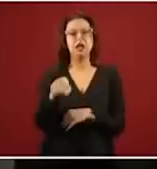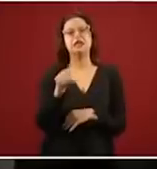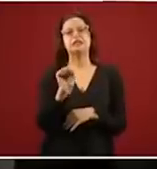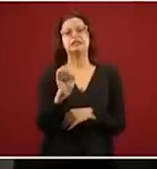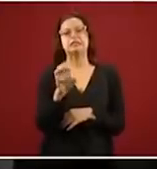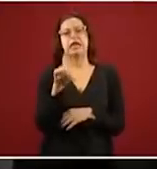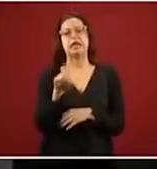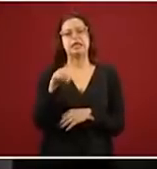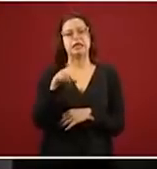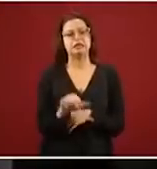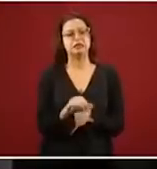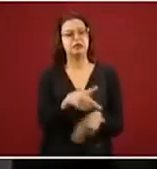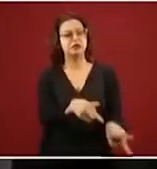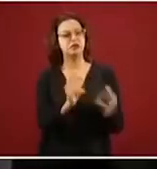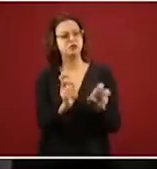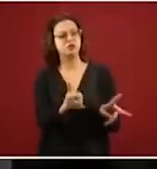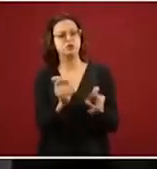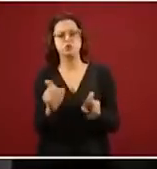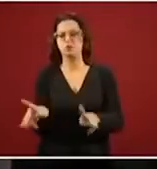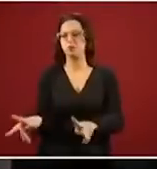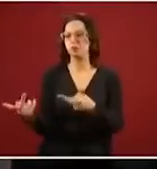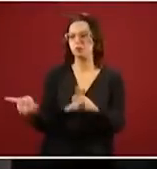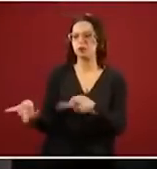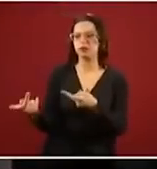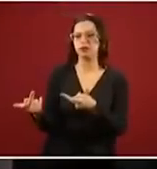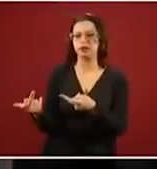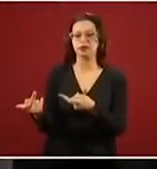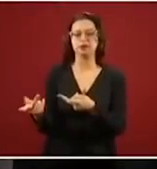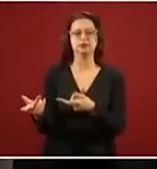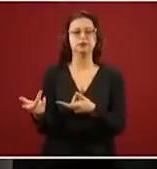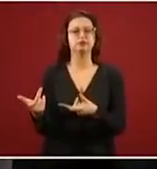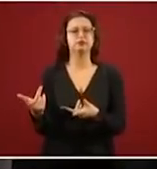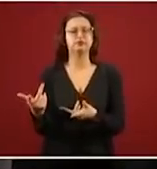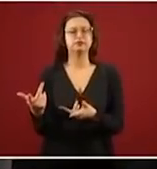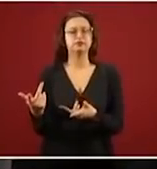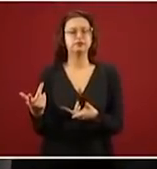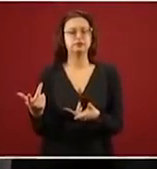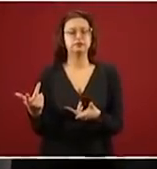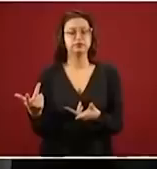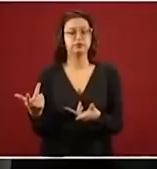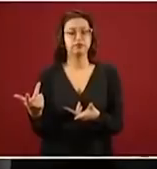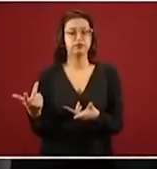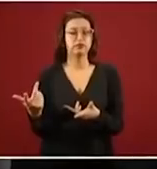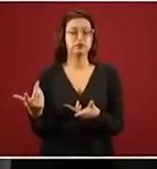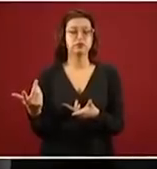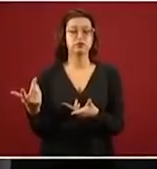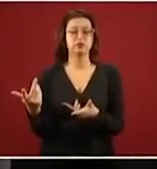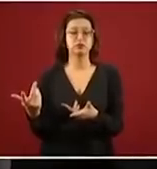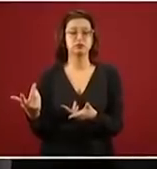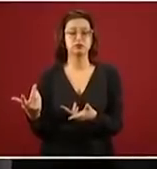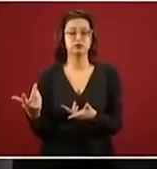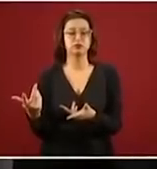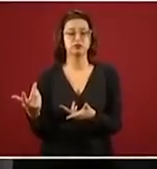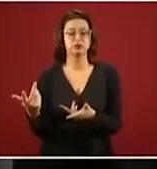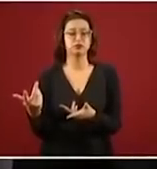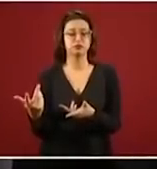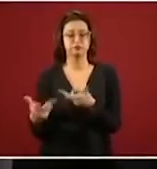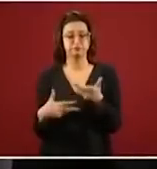defensa nacional supuestamente se disfrazan con